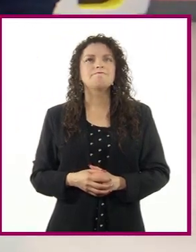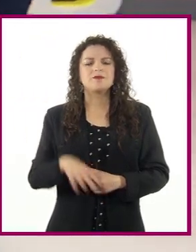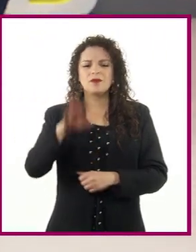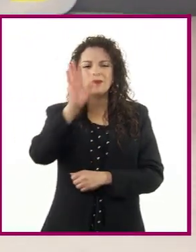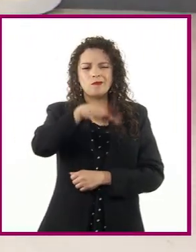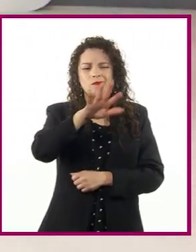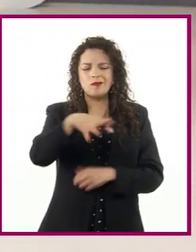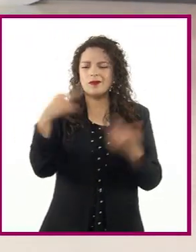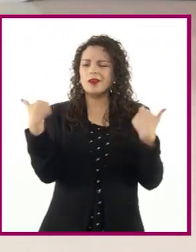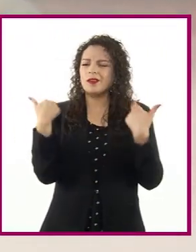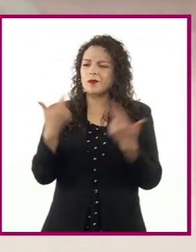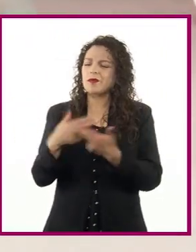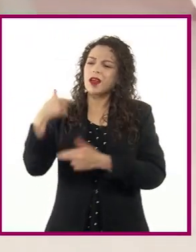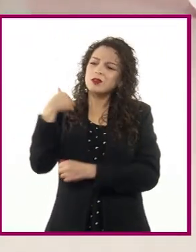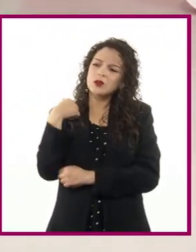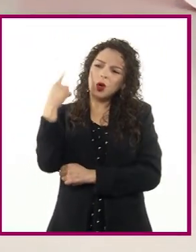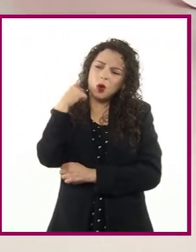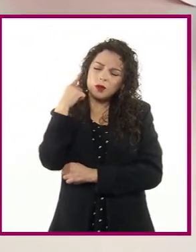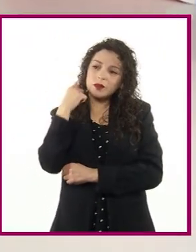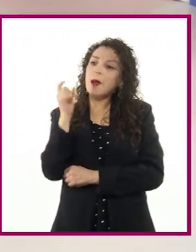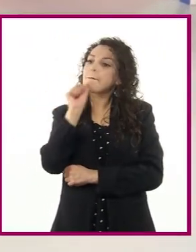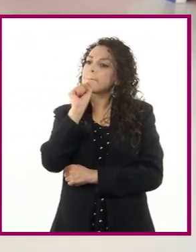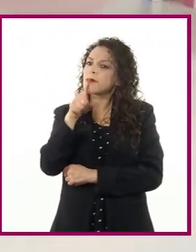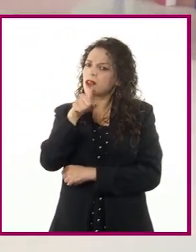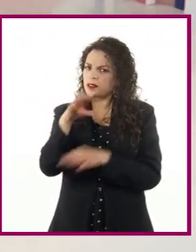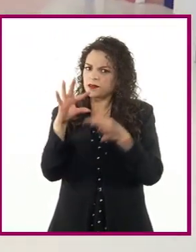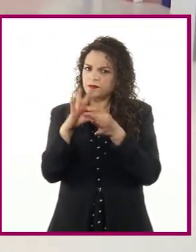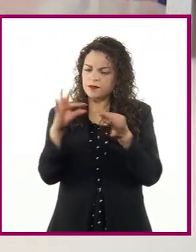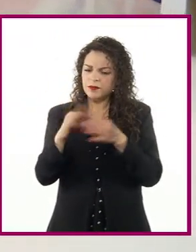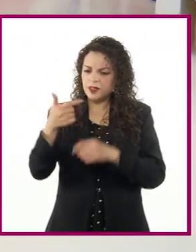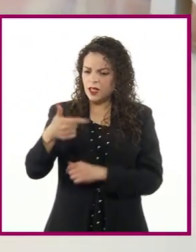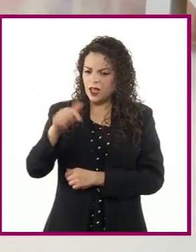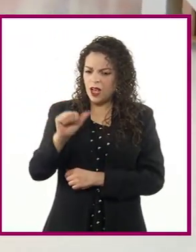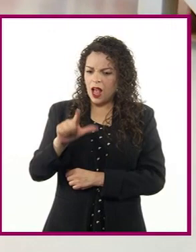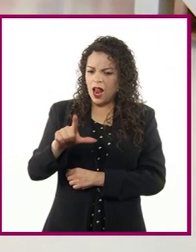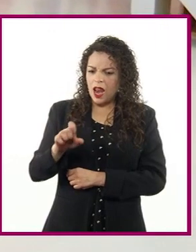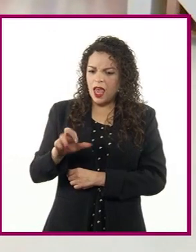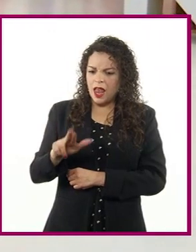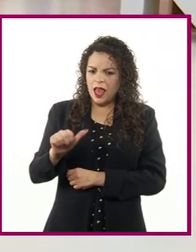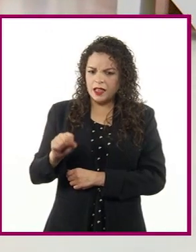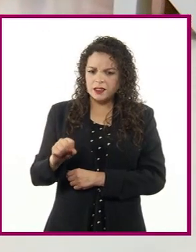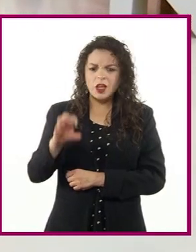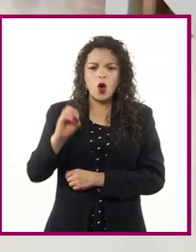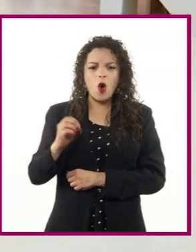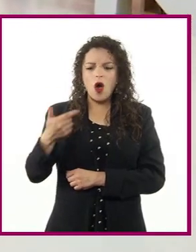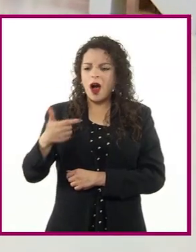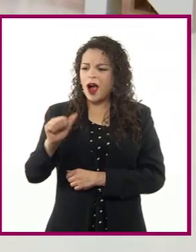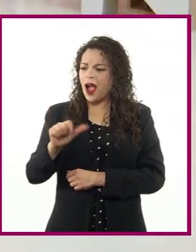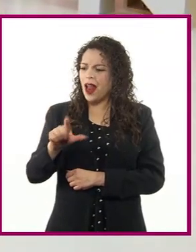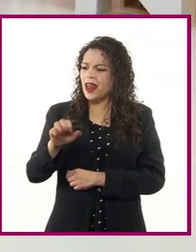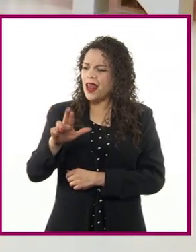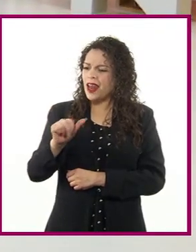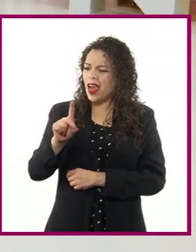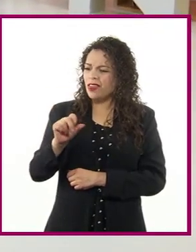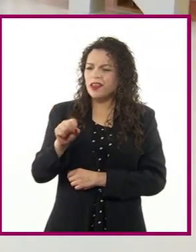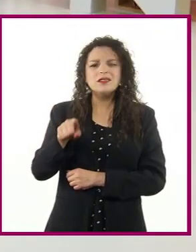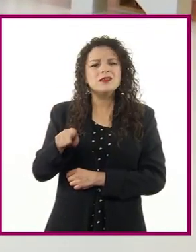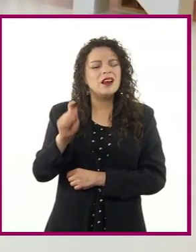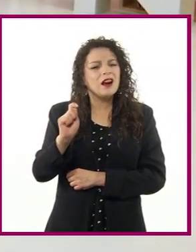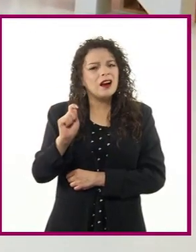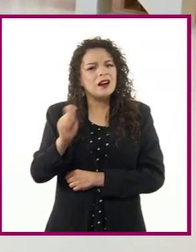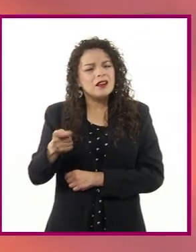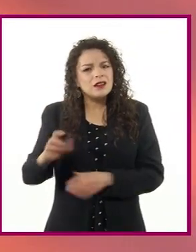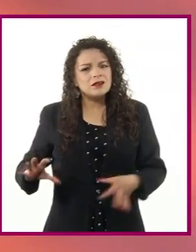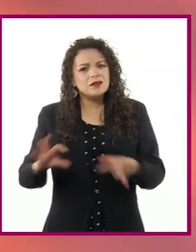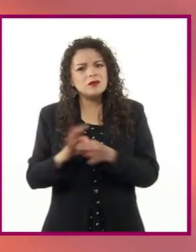Profesora, escuché que también va a hablar de galeras o galeradas. ¿Qué relación tienen con el tema de